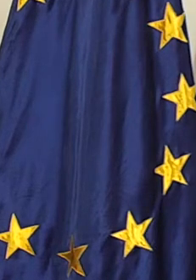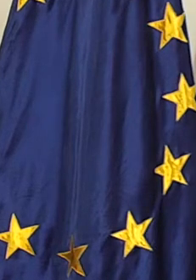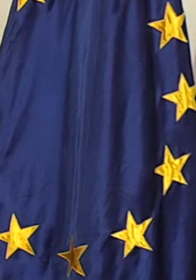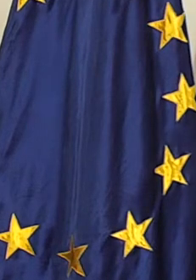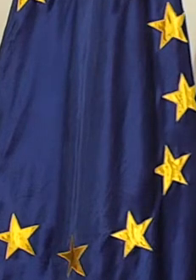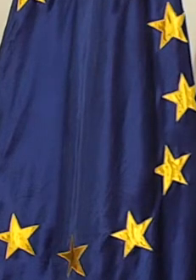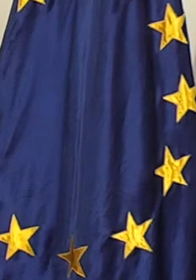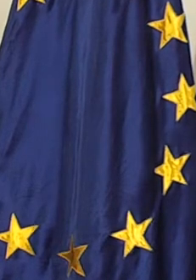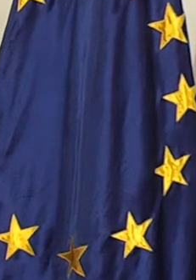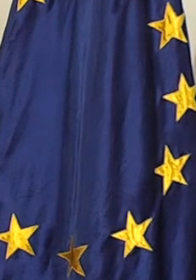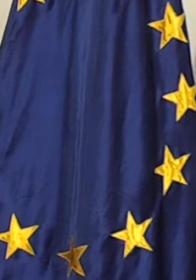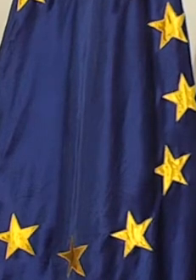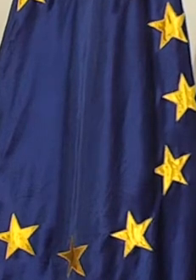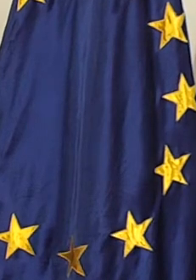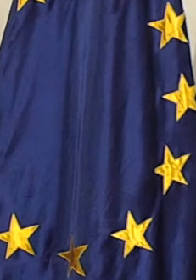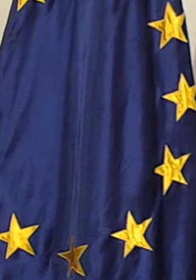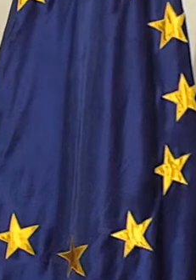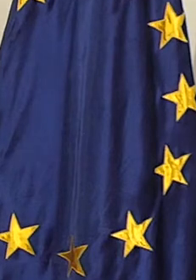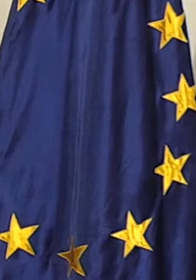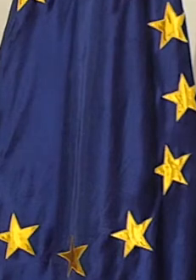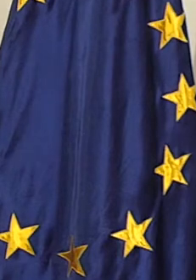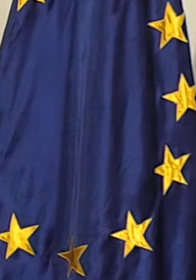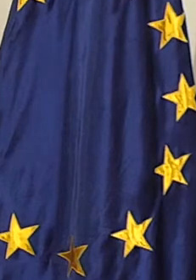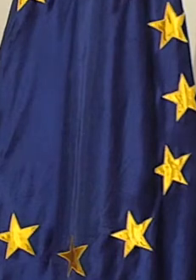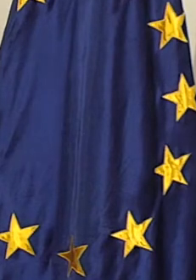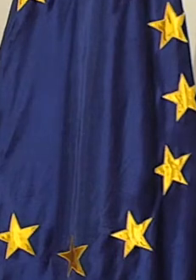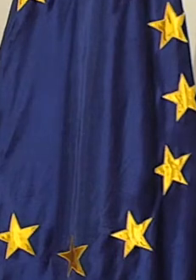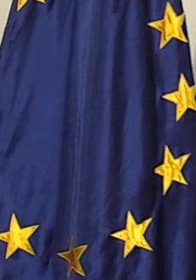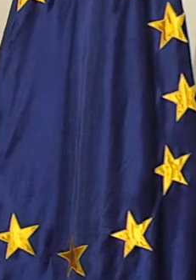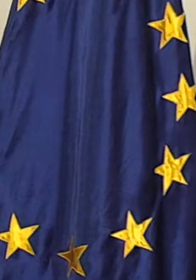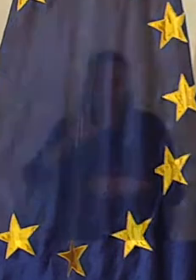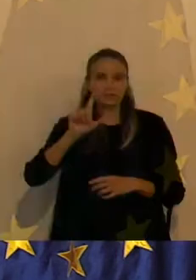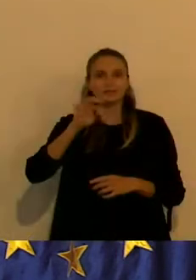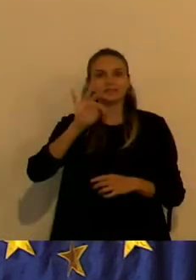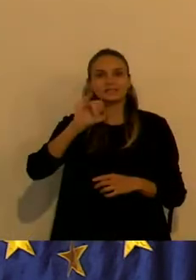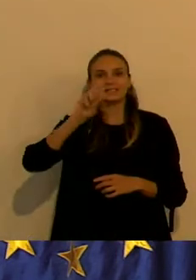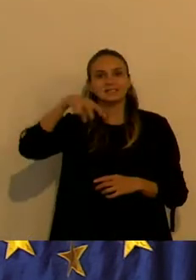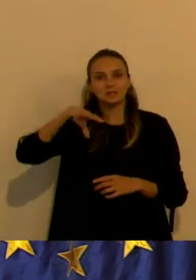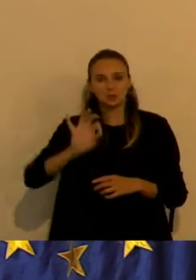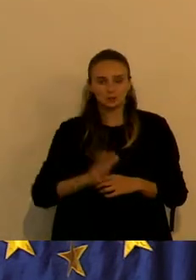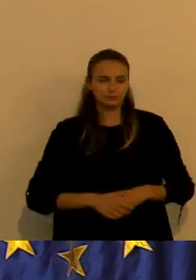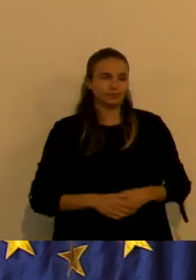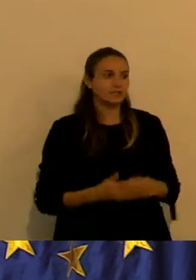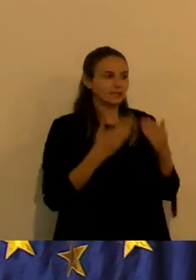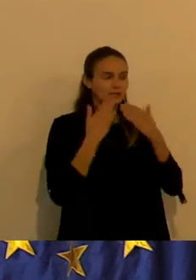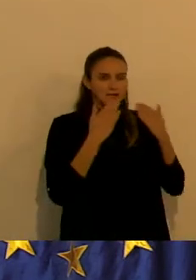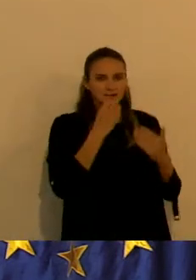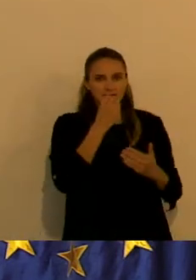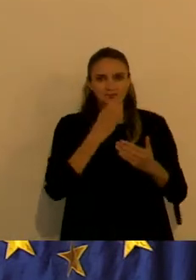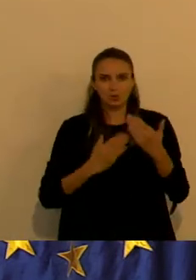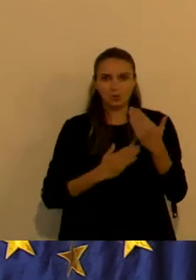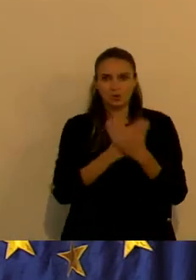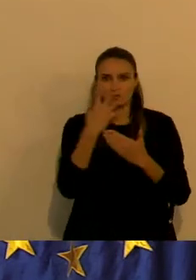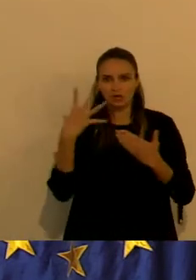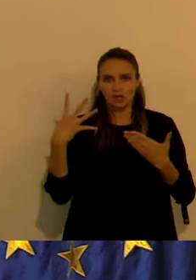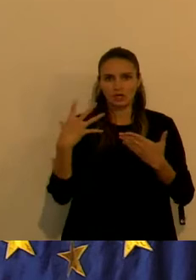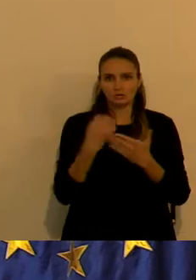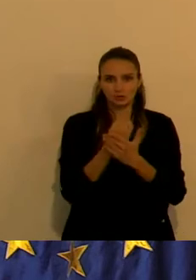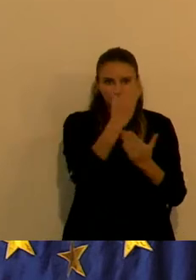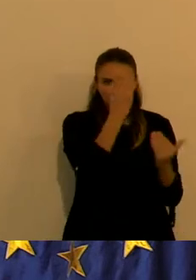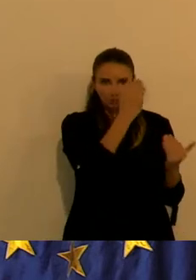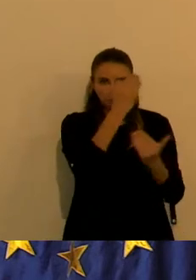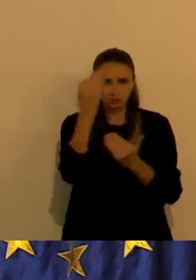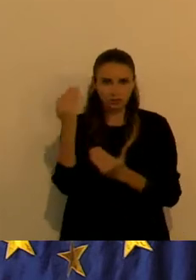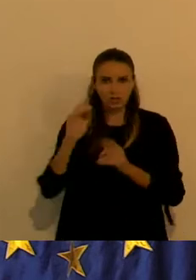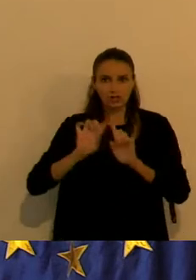Ting. Muchas gracias. Hola, buenos días a todos, autoridades, colegas, amigos.